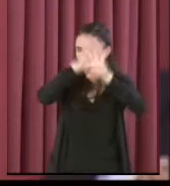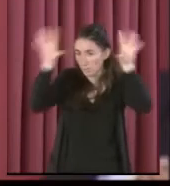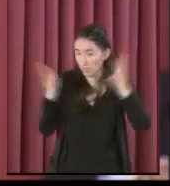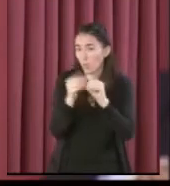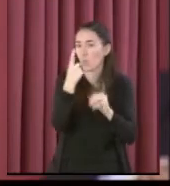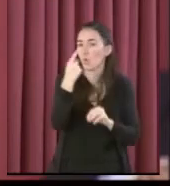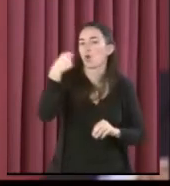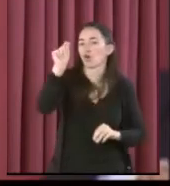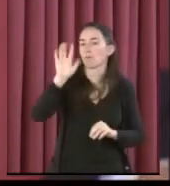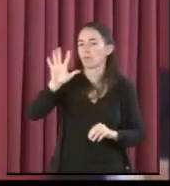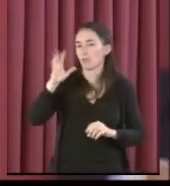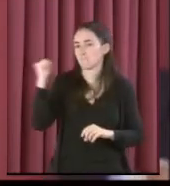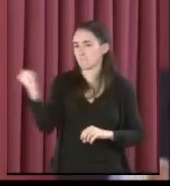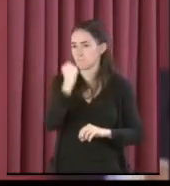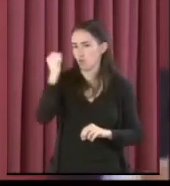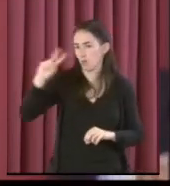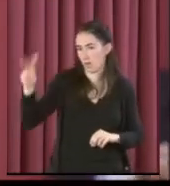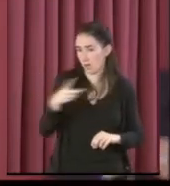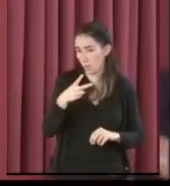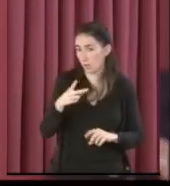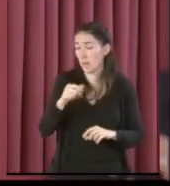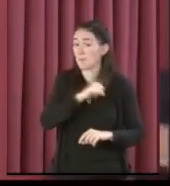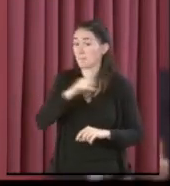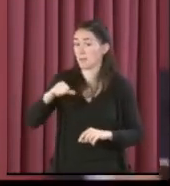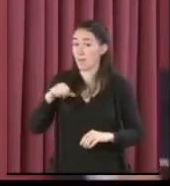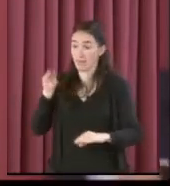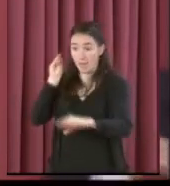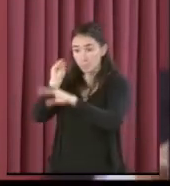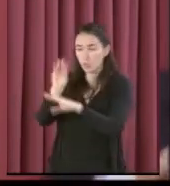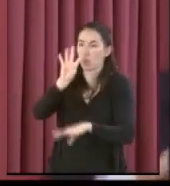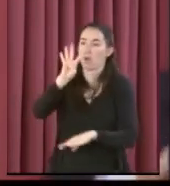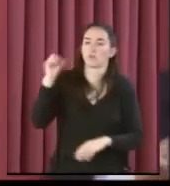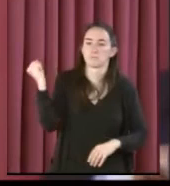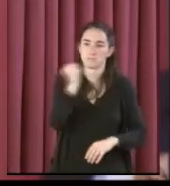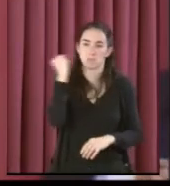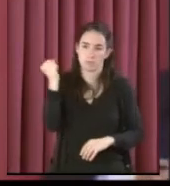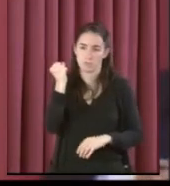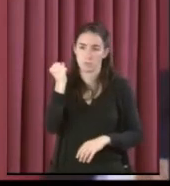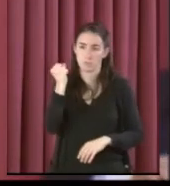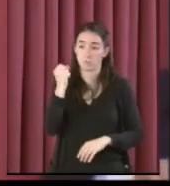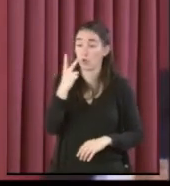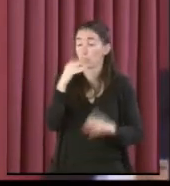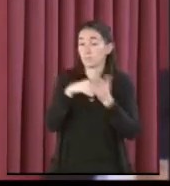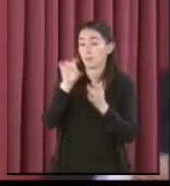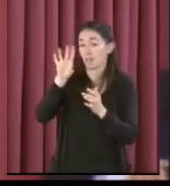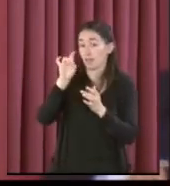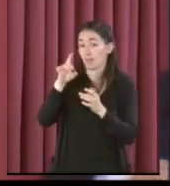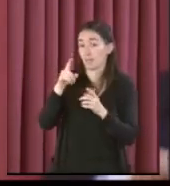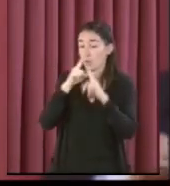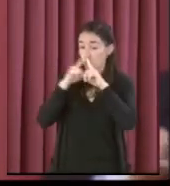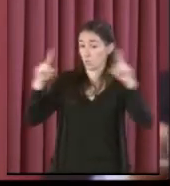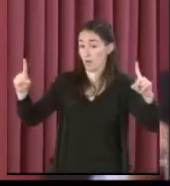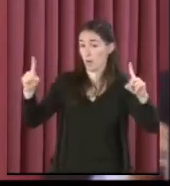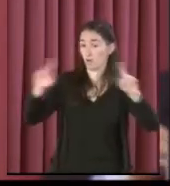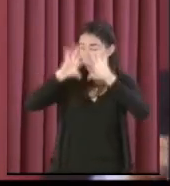1,5 millones de euros y una inversión privada de 4 millones. Y un solo dato: en 2015, el importe global de las subvenciones